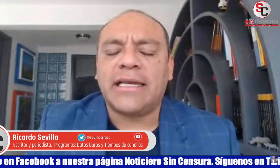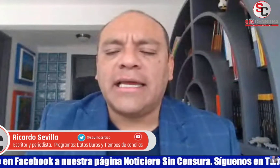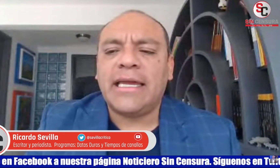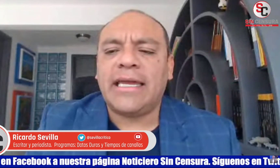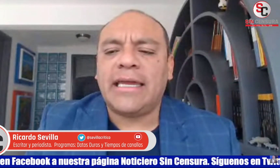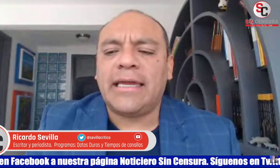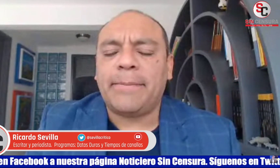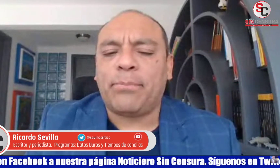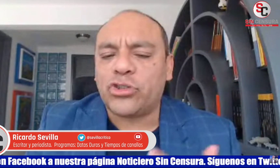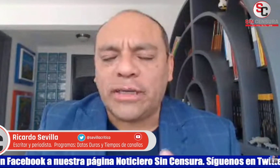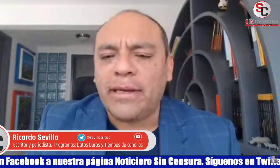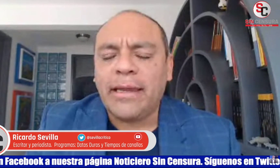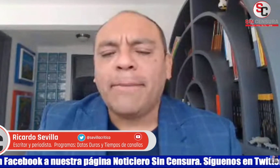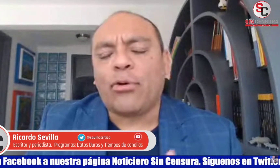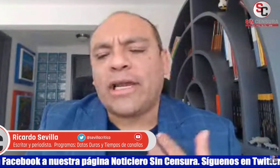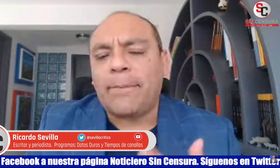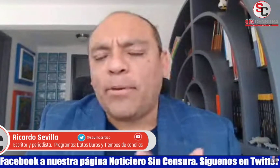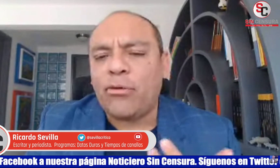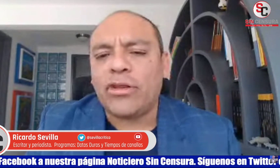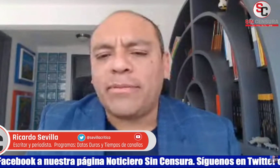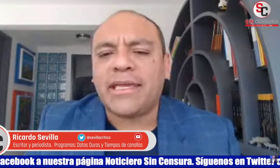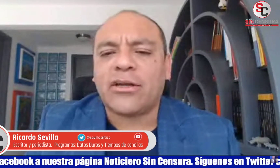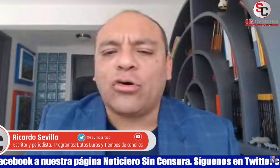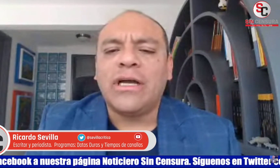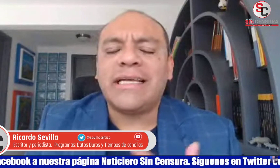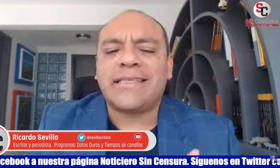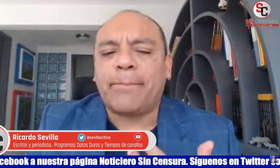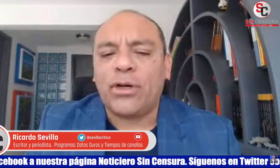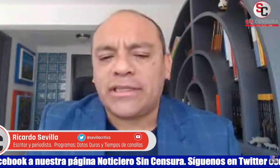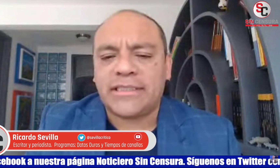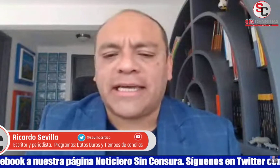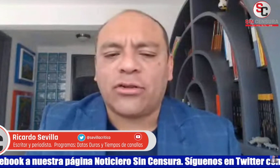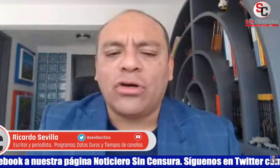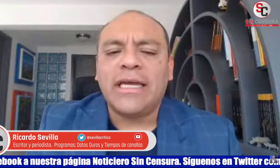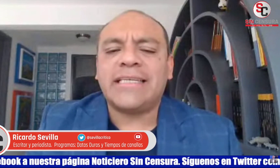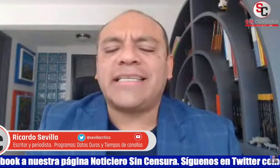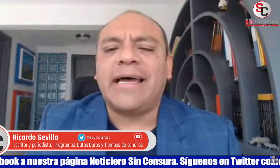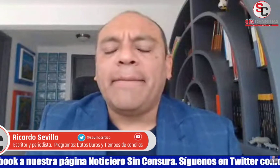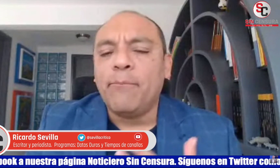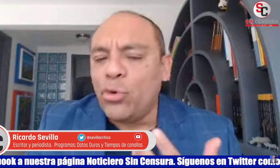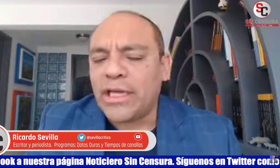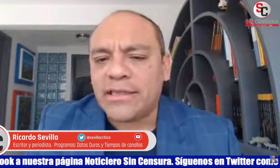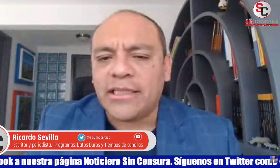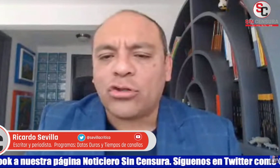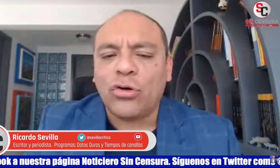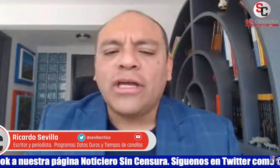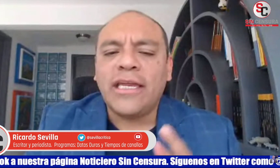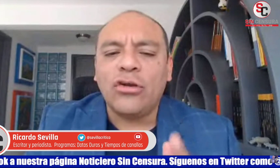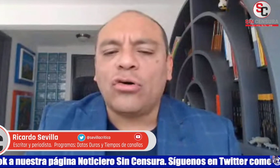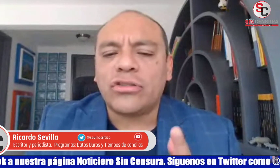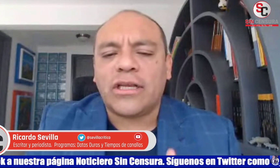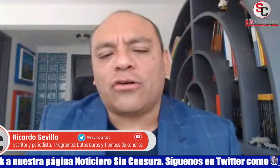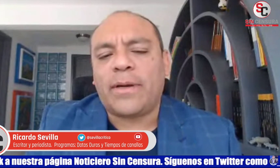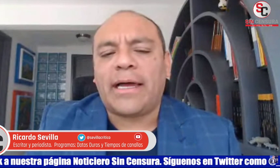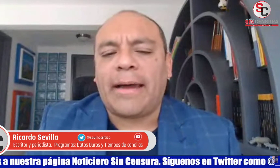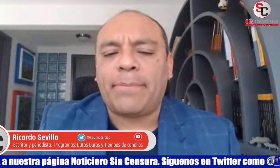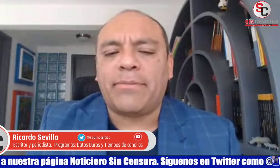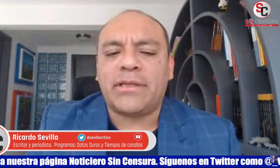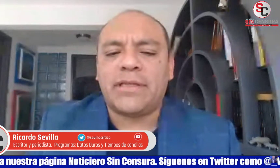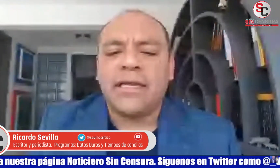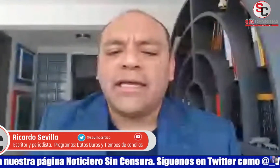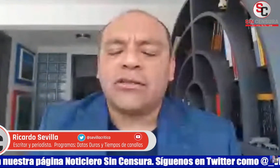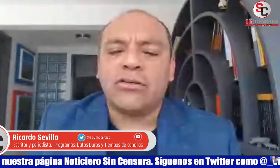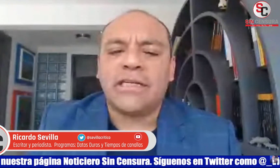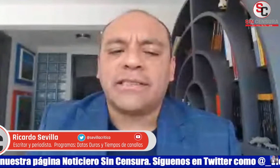va a ser posible porque el pueblo de México está politizado, está muy atento y no se lo va